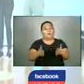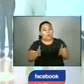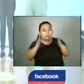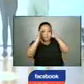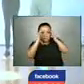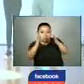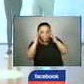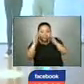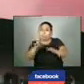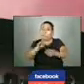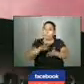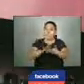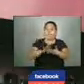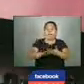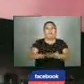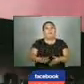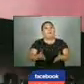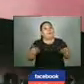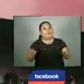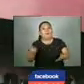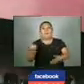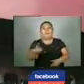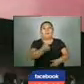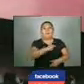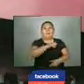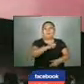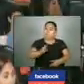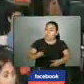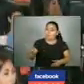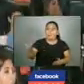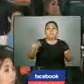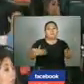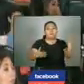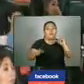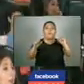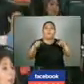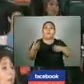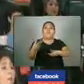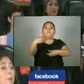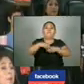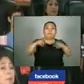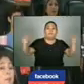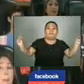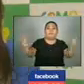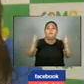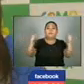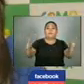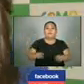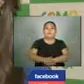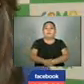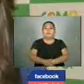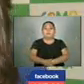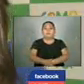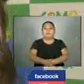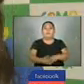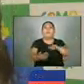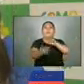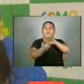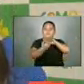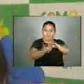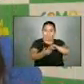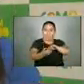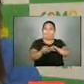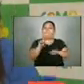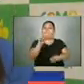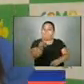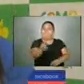atención gratuita, y los salvadoreños están invitados a formar parte de este gran evento. Como vos y como yo,